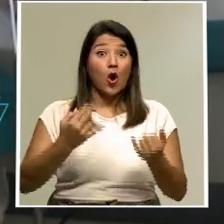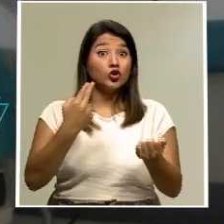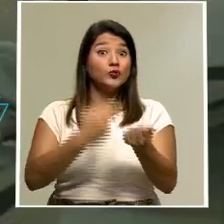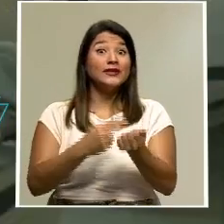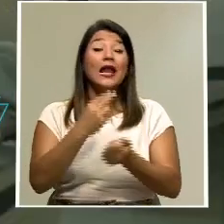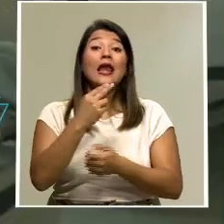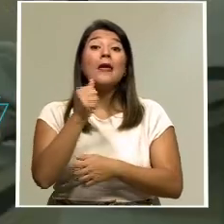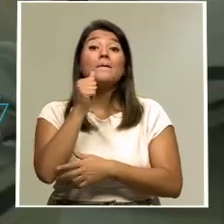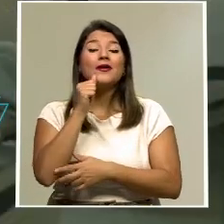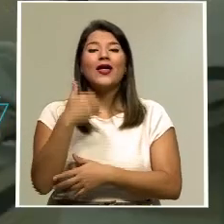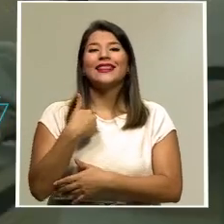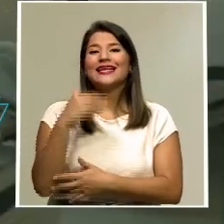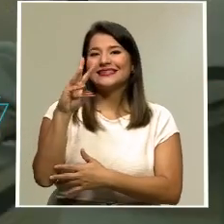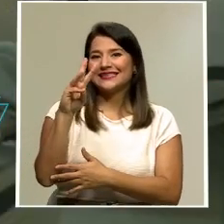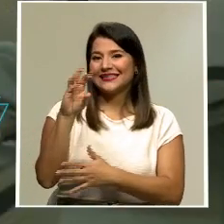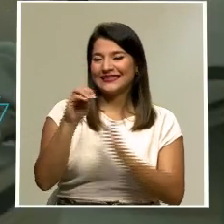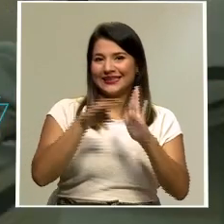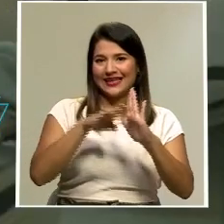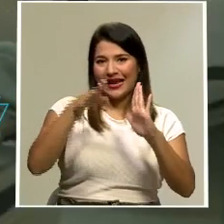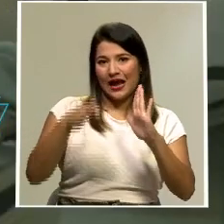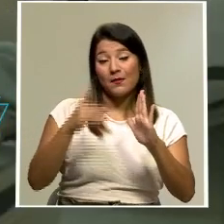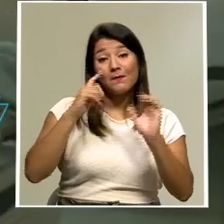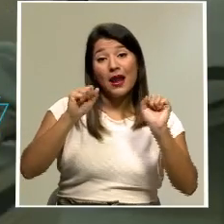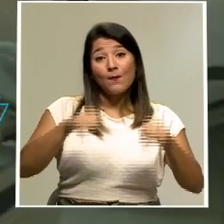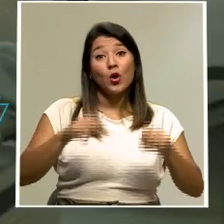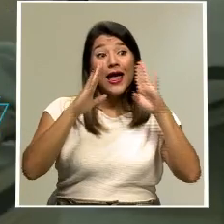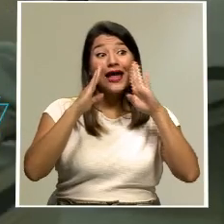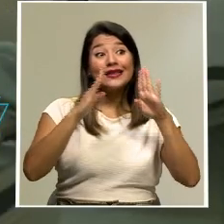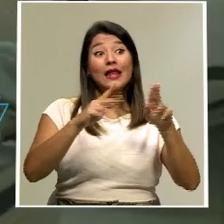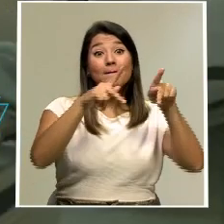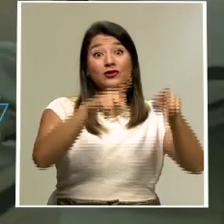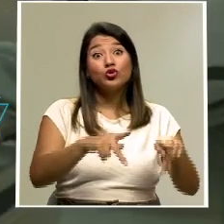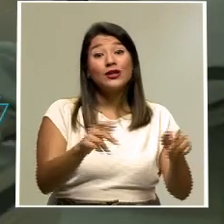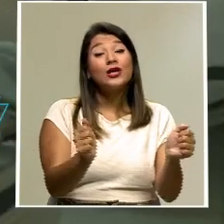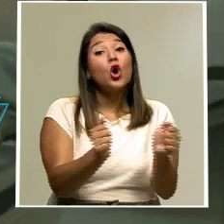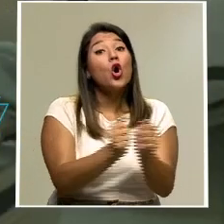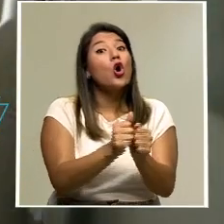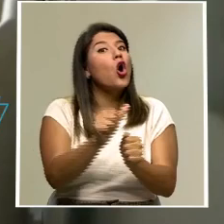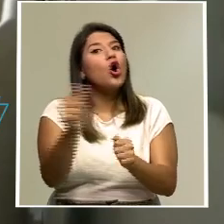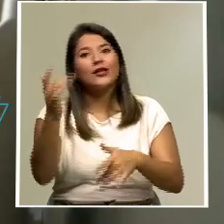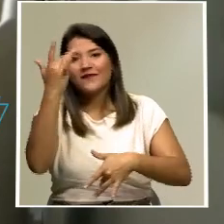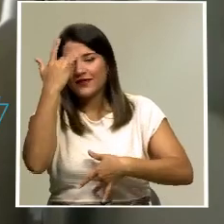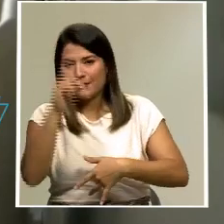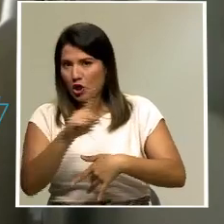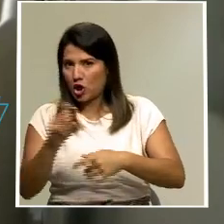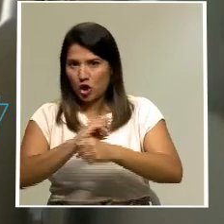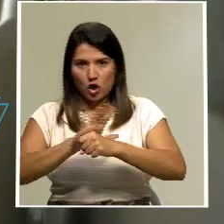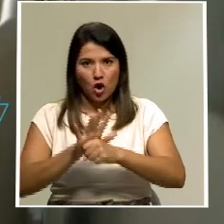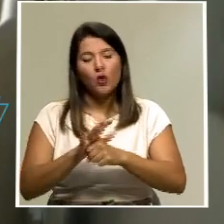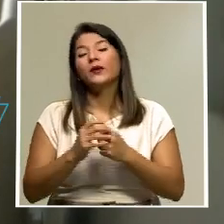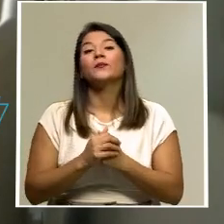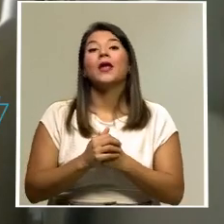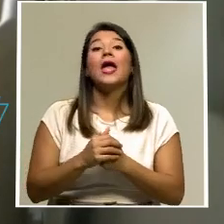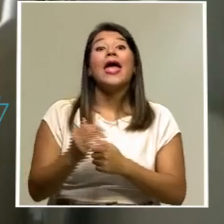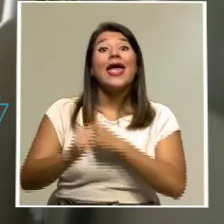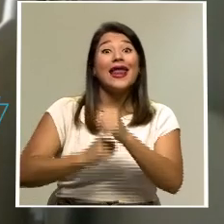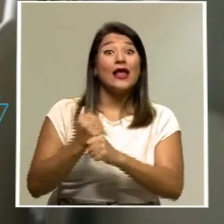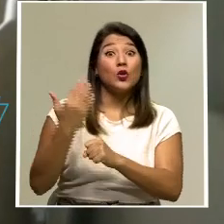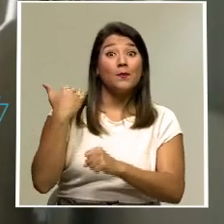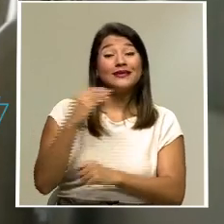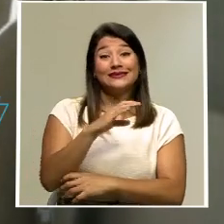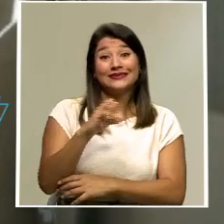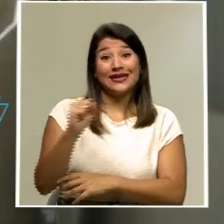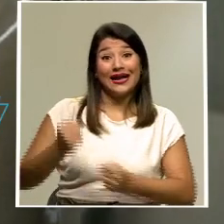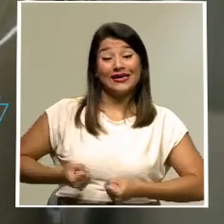con 60 camas para atender a pacientes con otro tipo de enfermedades. El año anterior, la Caja de Seguro Social gastó